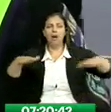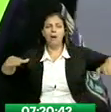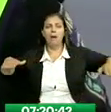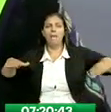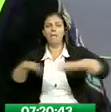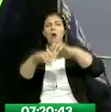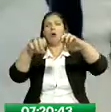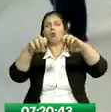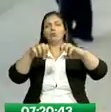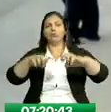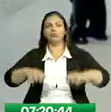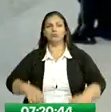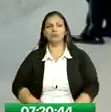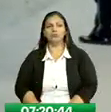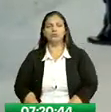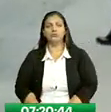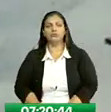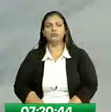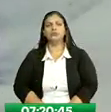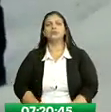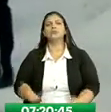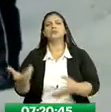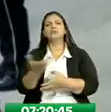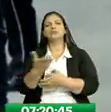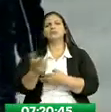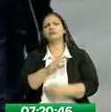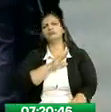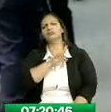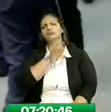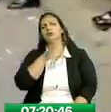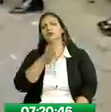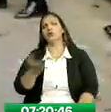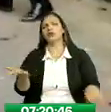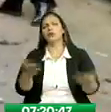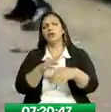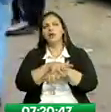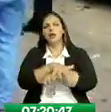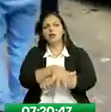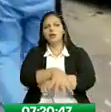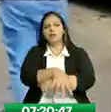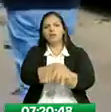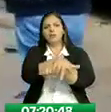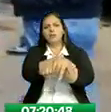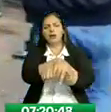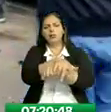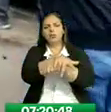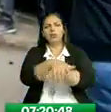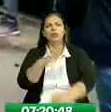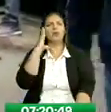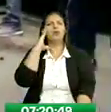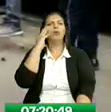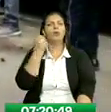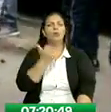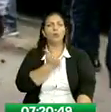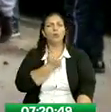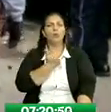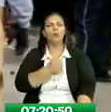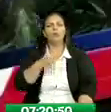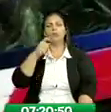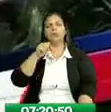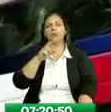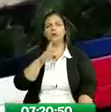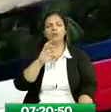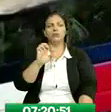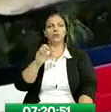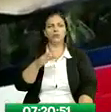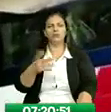Paute. Miembros del Cuerpo de Bomberos de Paute, Gualaceo y Cuenca llegaron al lugar para realizar las tareas de recuperación de los ocupantes, sobre todo